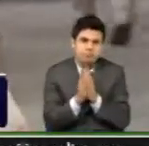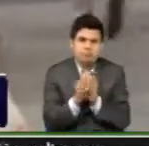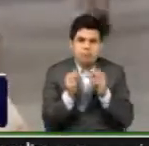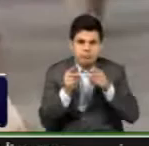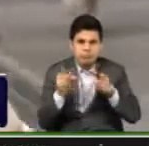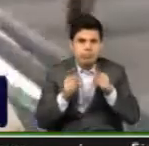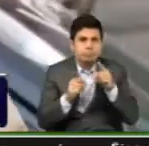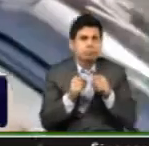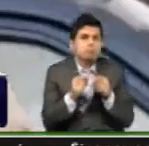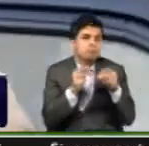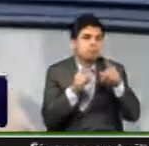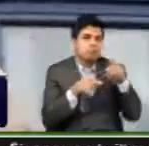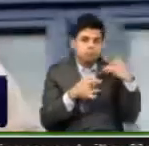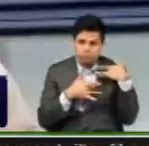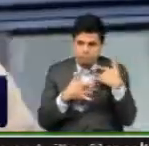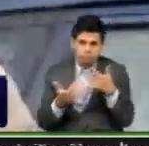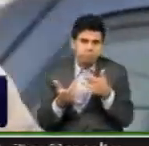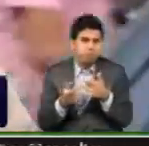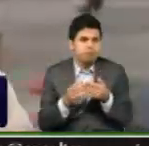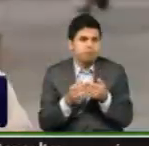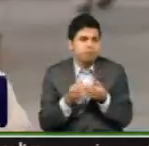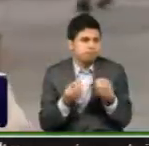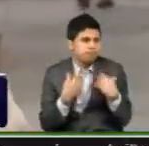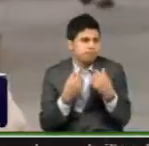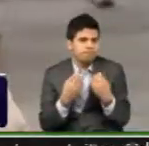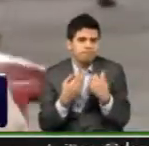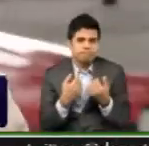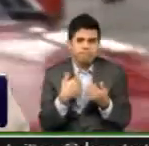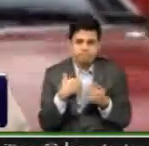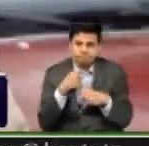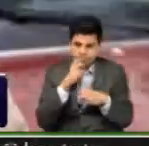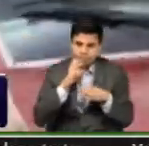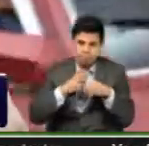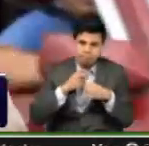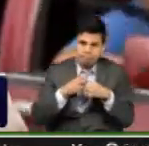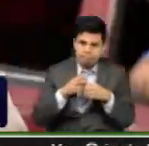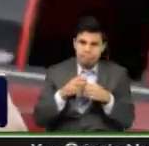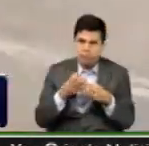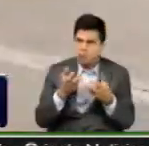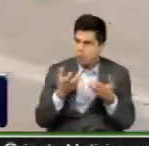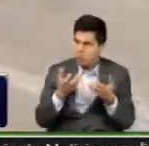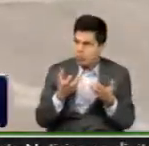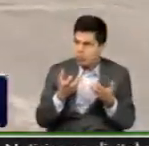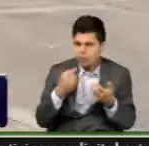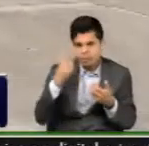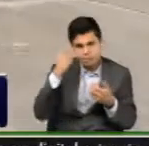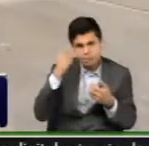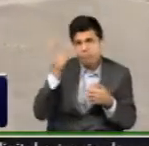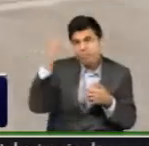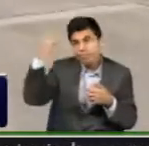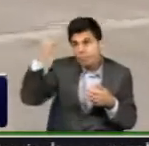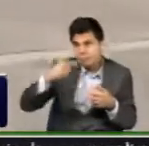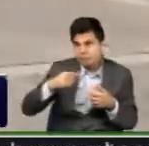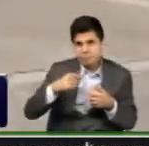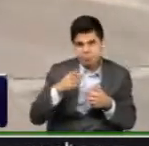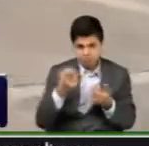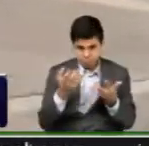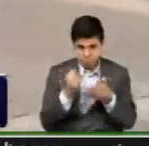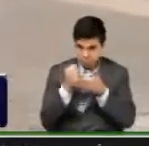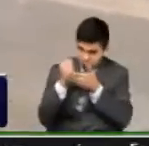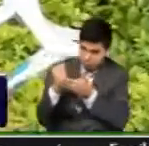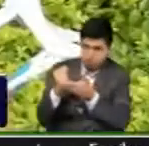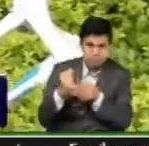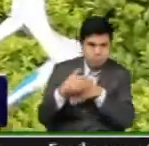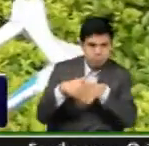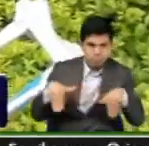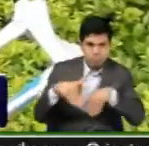a la voluntad de la gente, porque sinceramente pues la voluntad de mi Dios. Si usted quiere ayudar, diríjase a esta